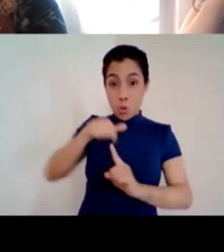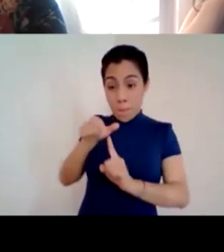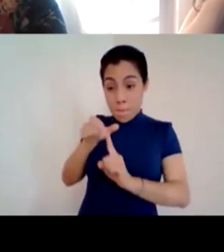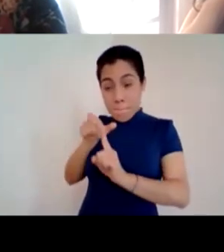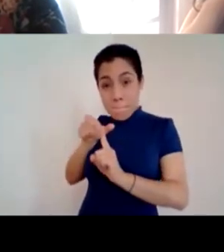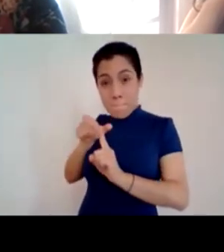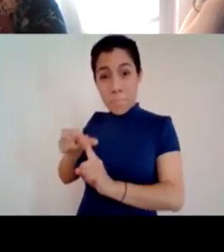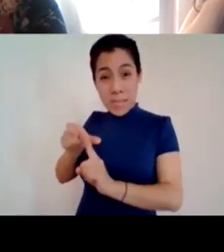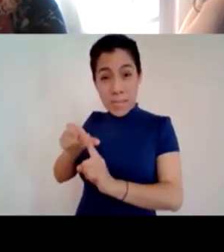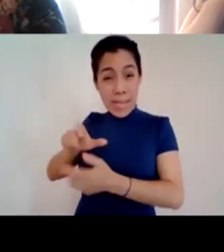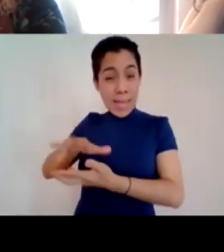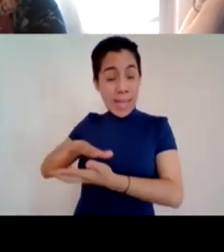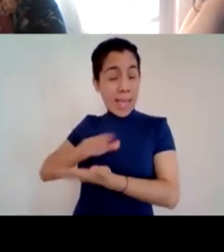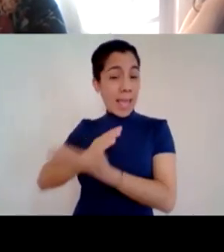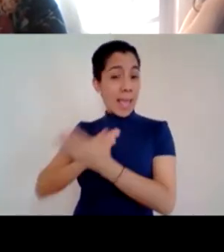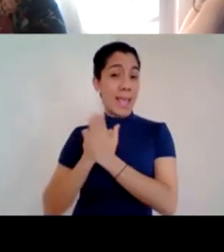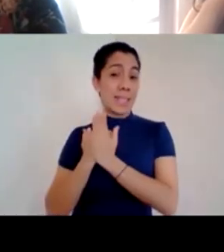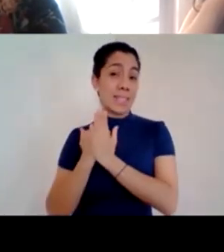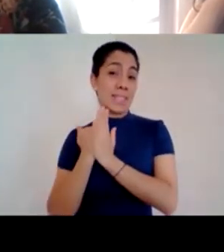desamparo